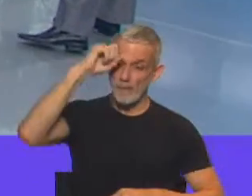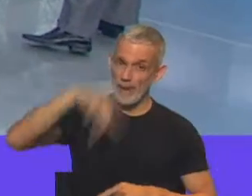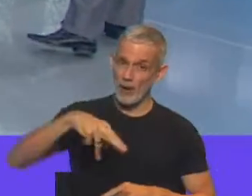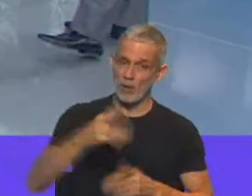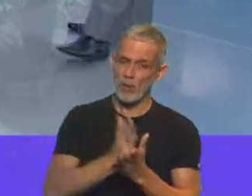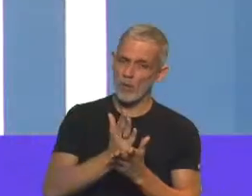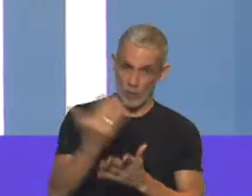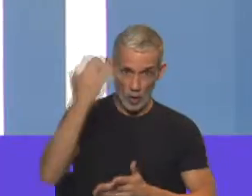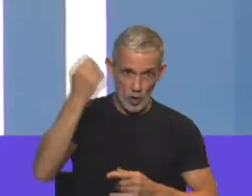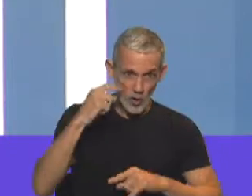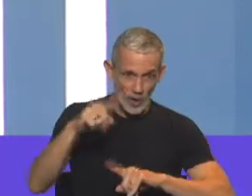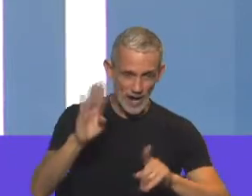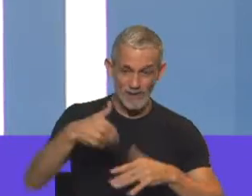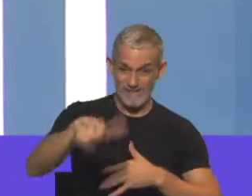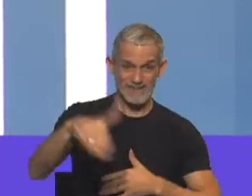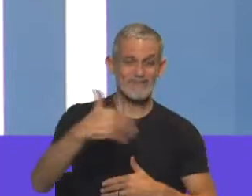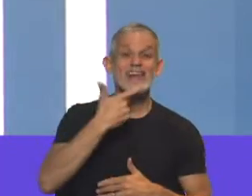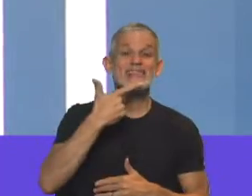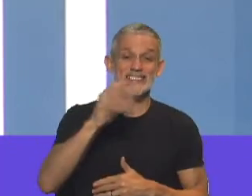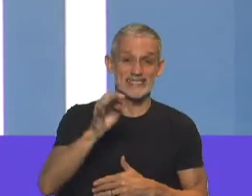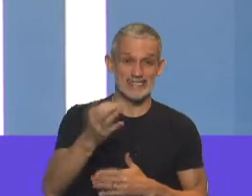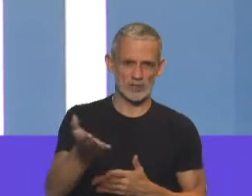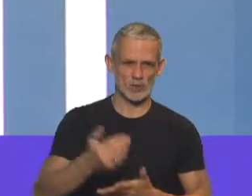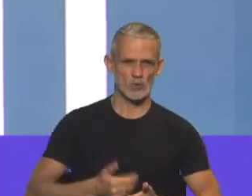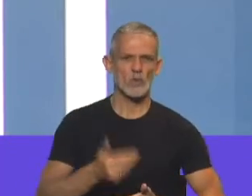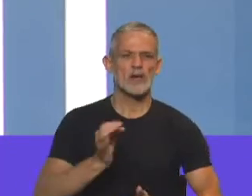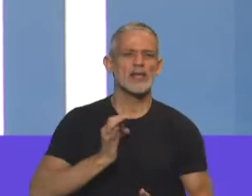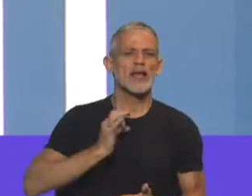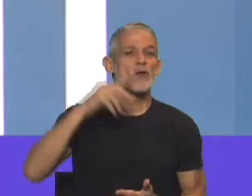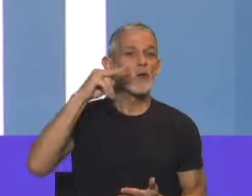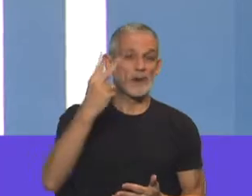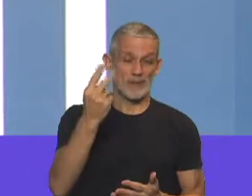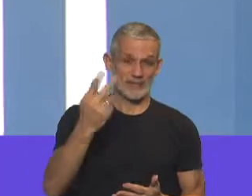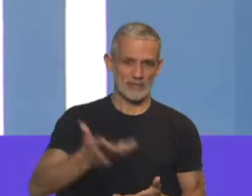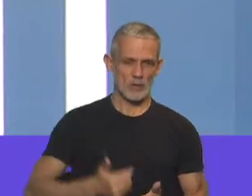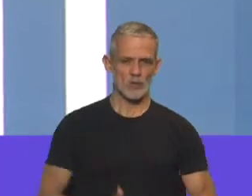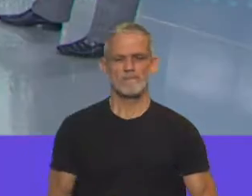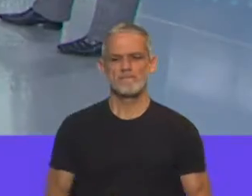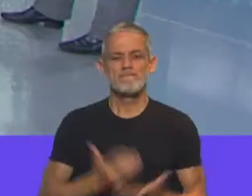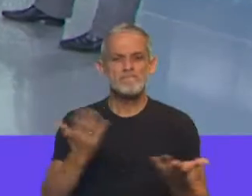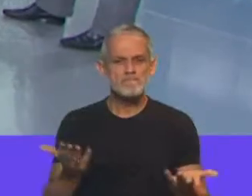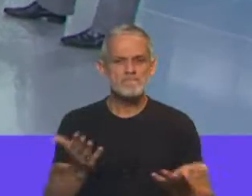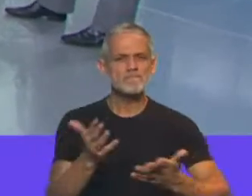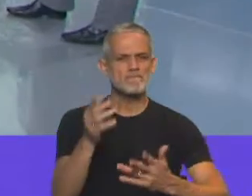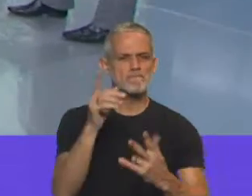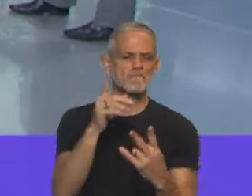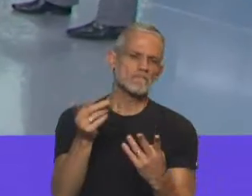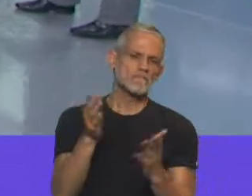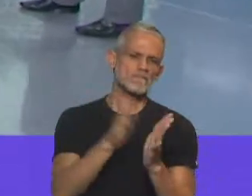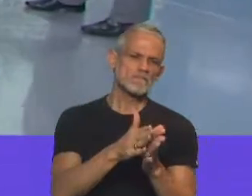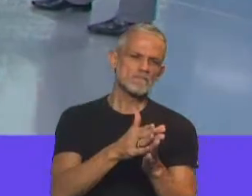estamos a días a vísperas del 17 de octubre del 2021 por un lado se está